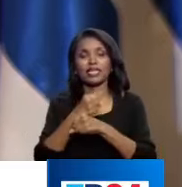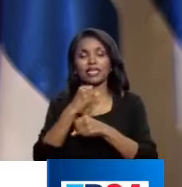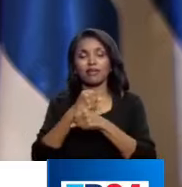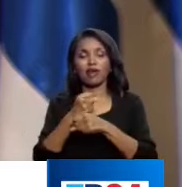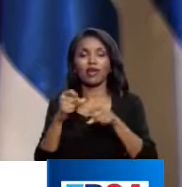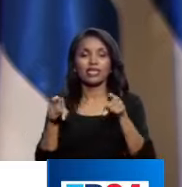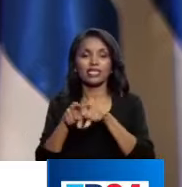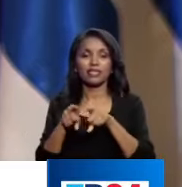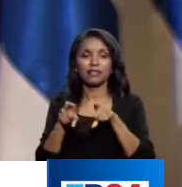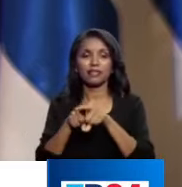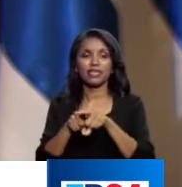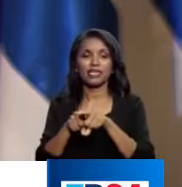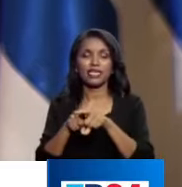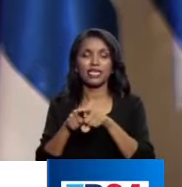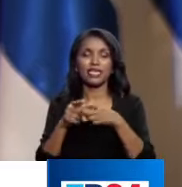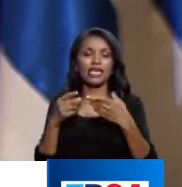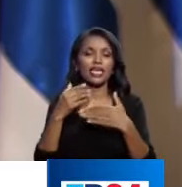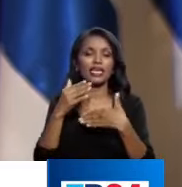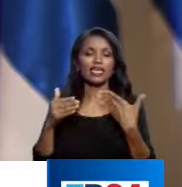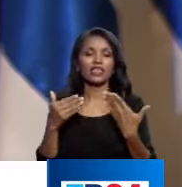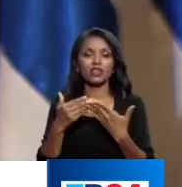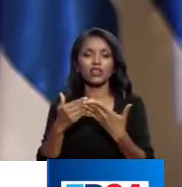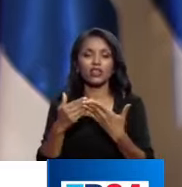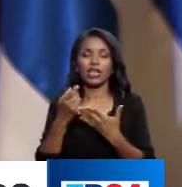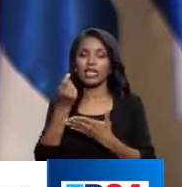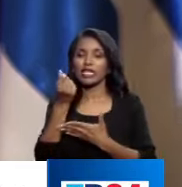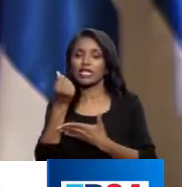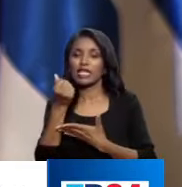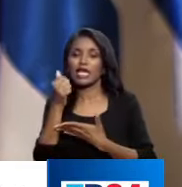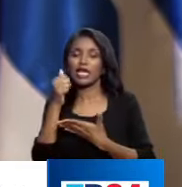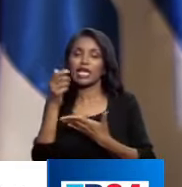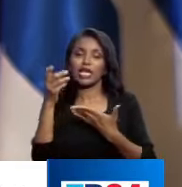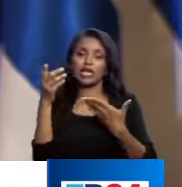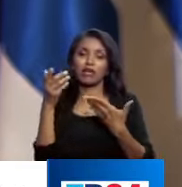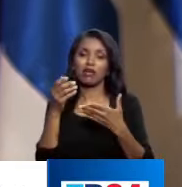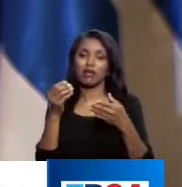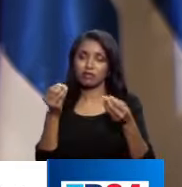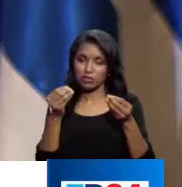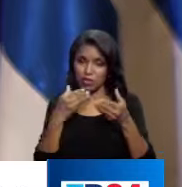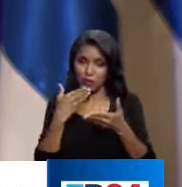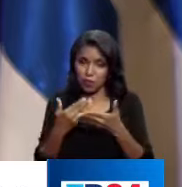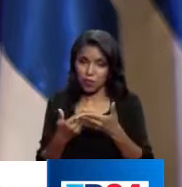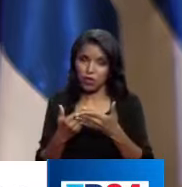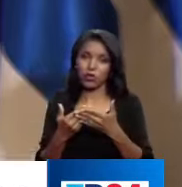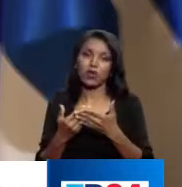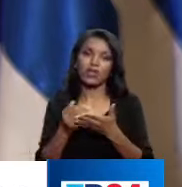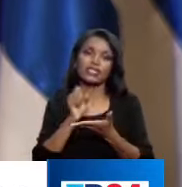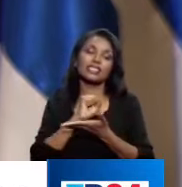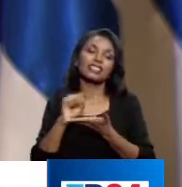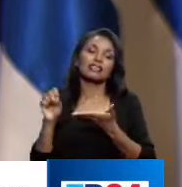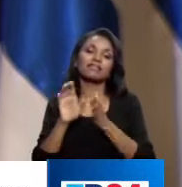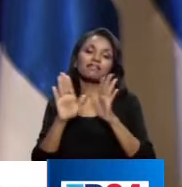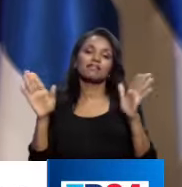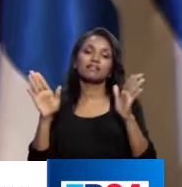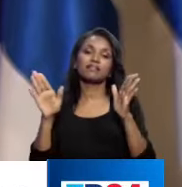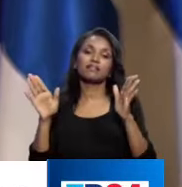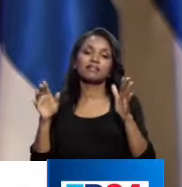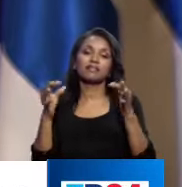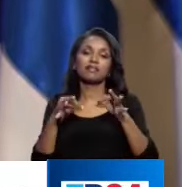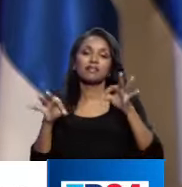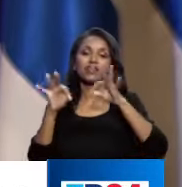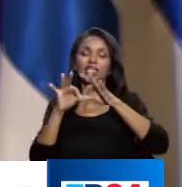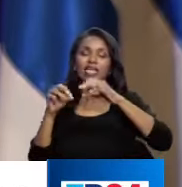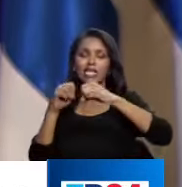y sobre todo dinamizar la economía. No nos vamos a olvidar, San Miguelito,